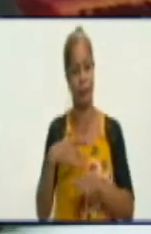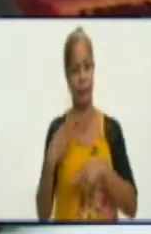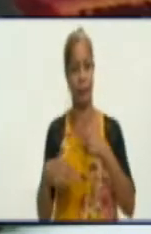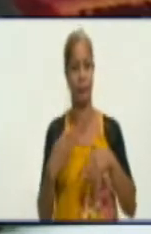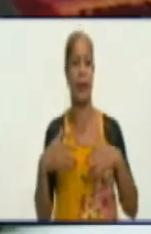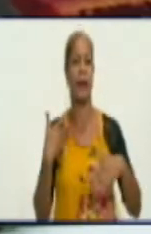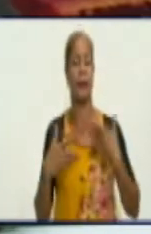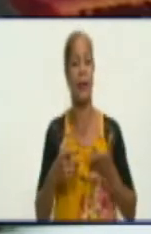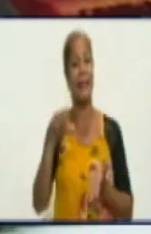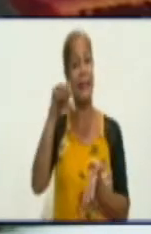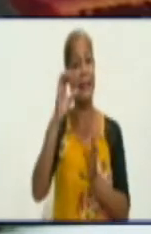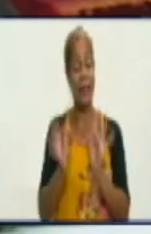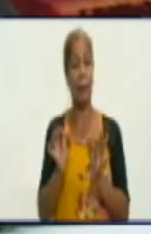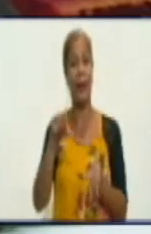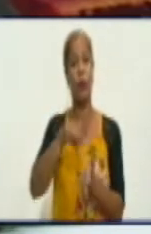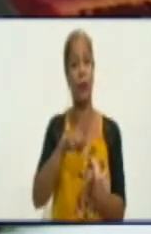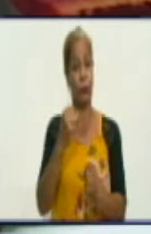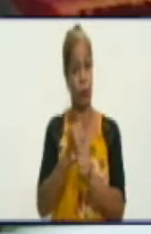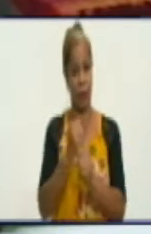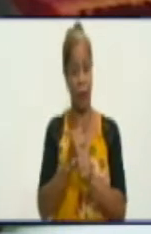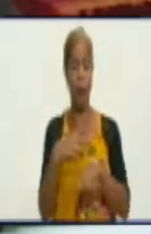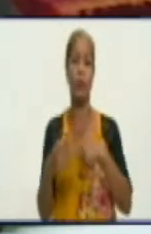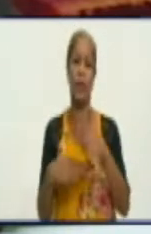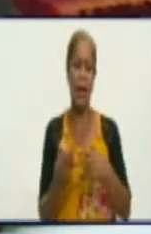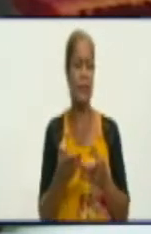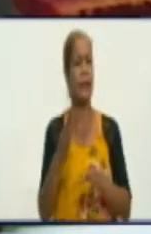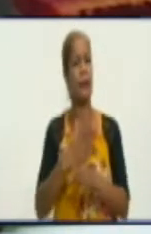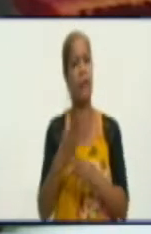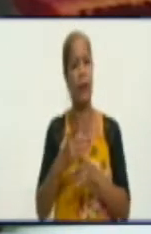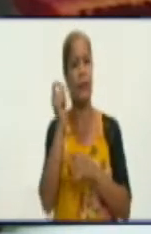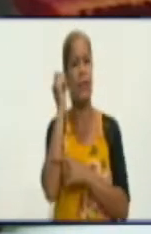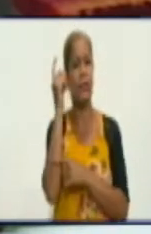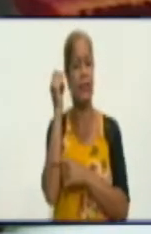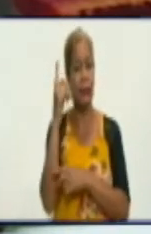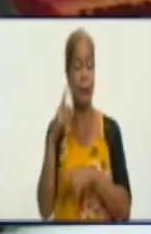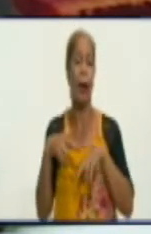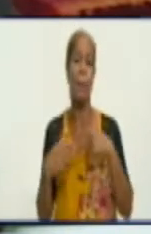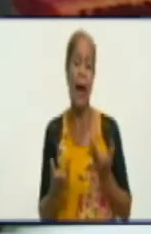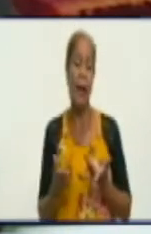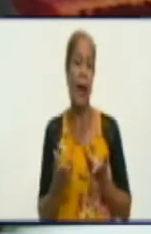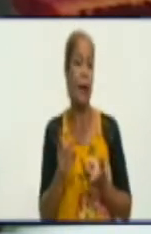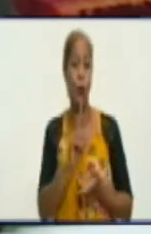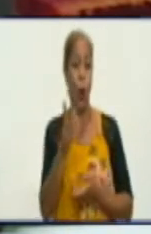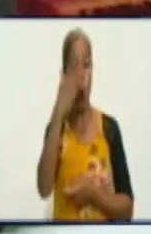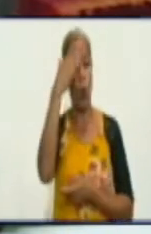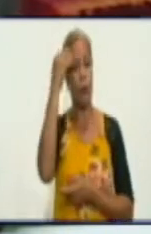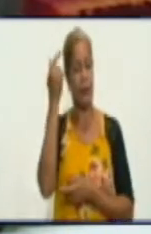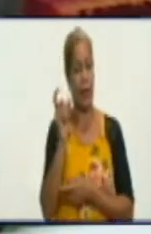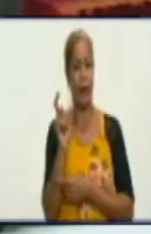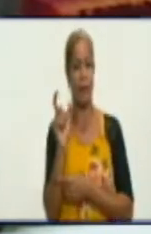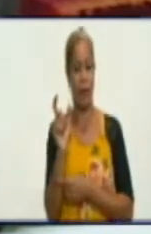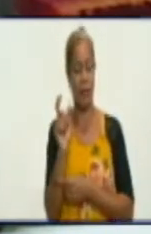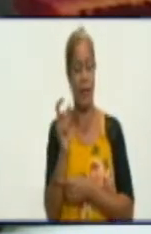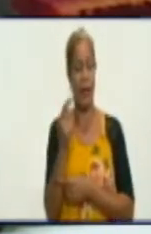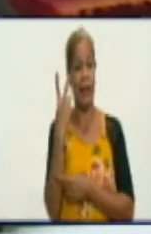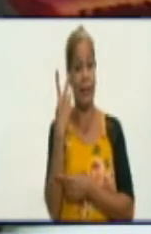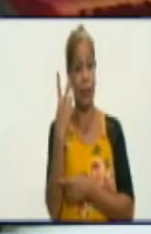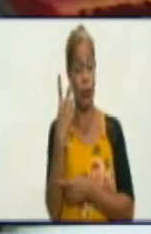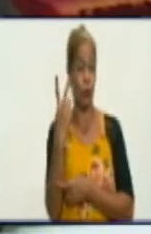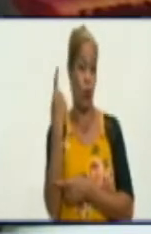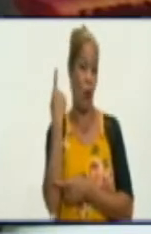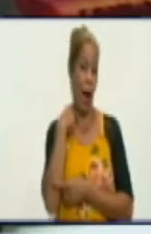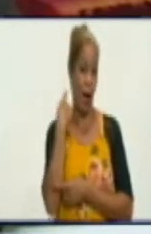los centros laborales se realizan diversas iniciativas para no pasar por alto la fecha. Es la segunda ocasión que no